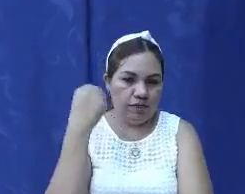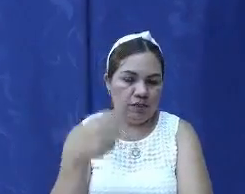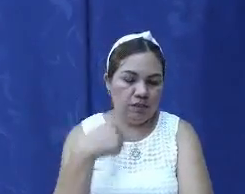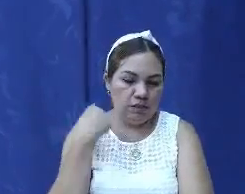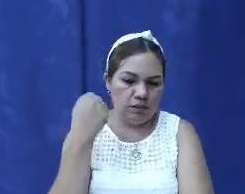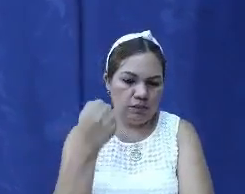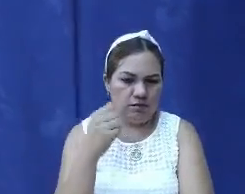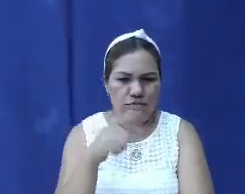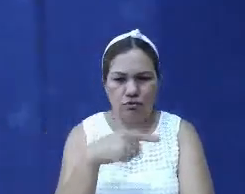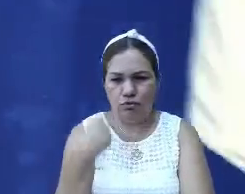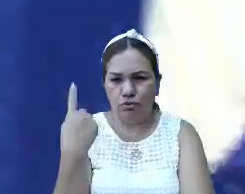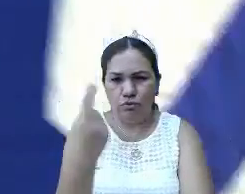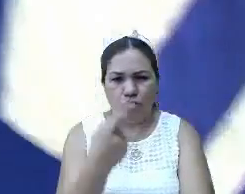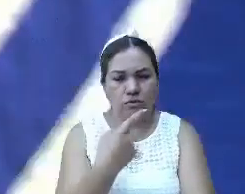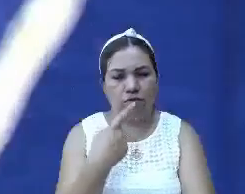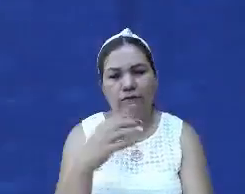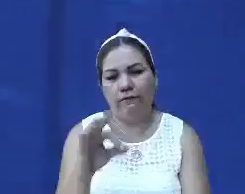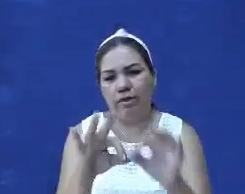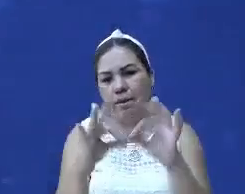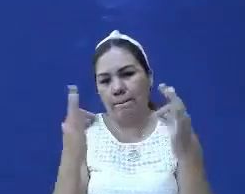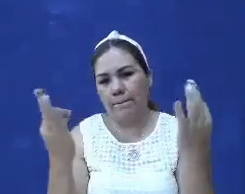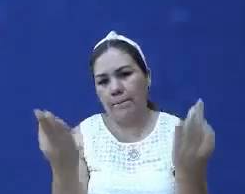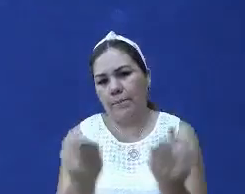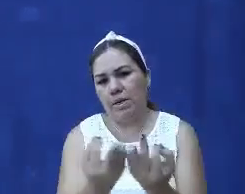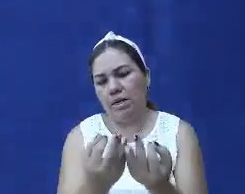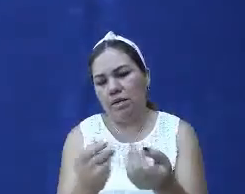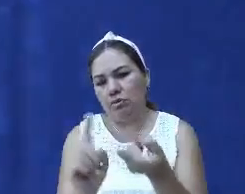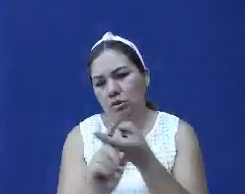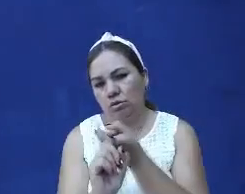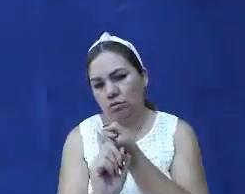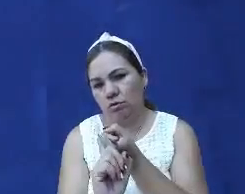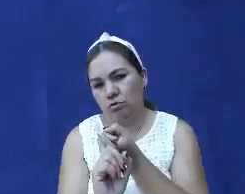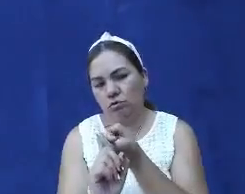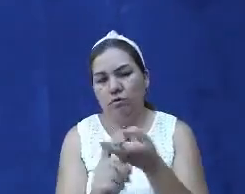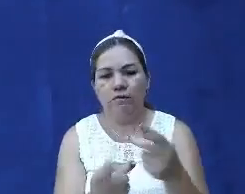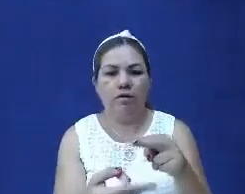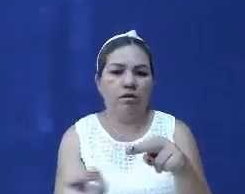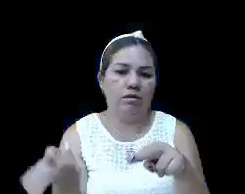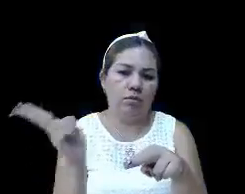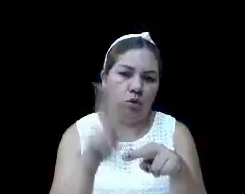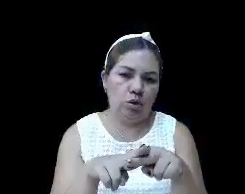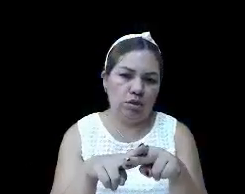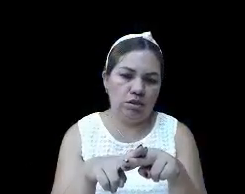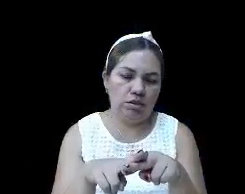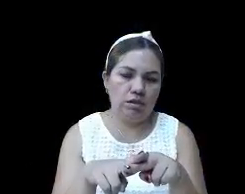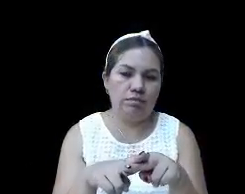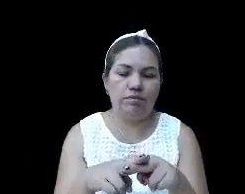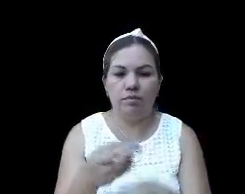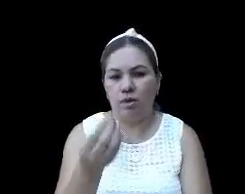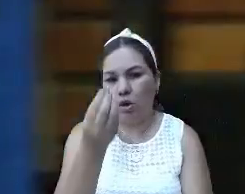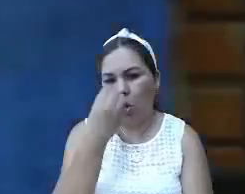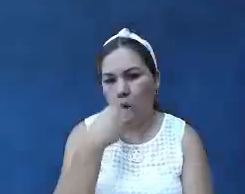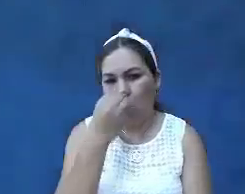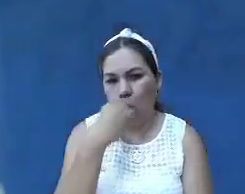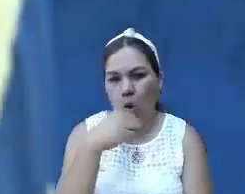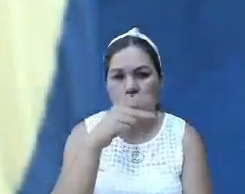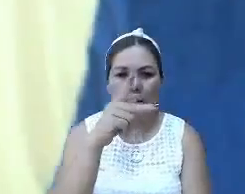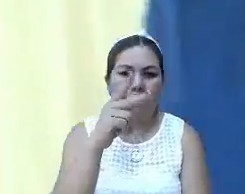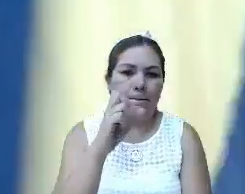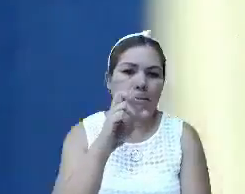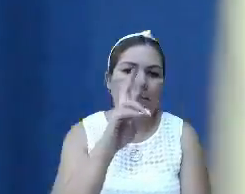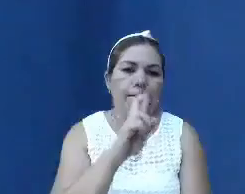Toda la parentela de tu esposo va a morir y no van a ser enterrados. Le van a comer los perros y las aves de los